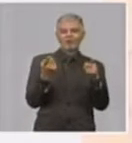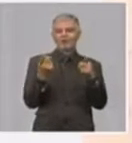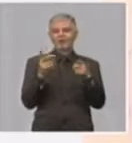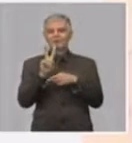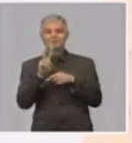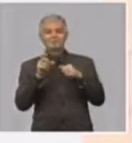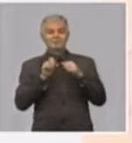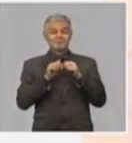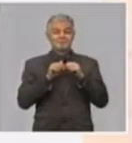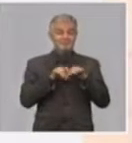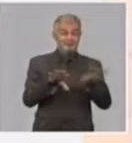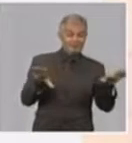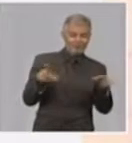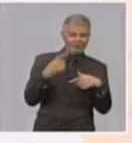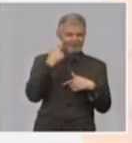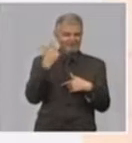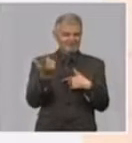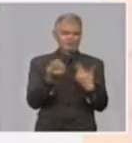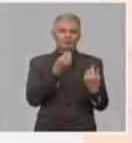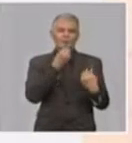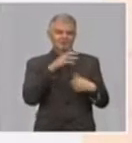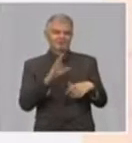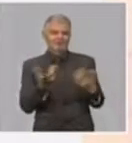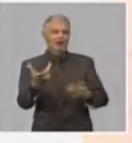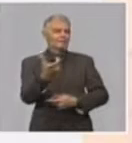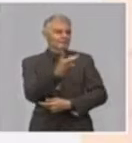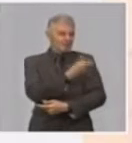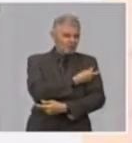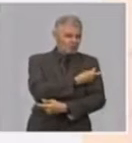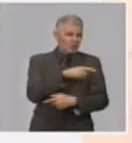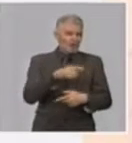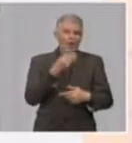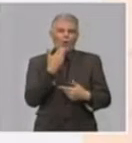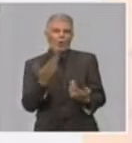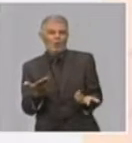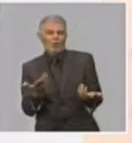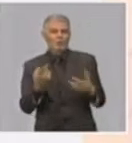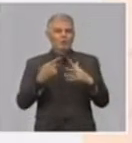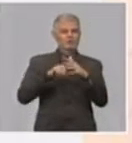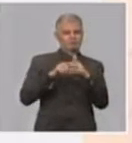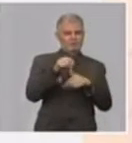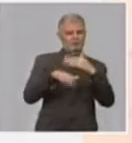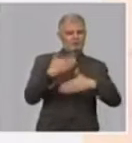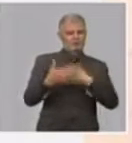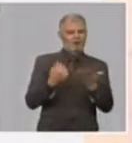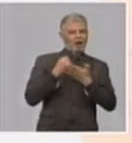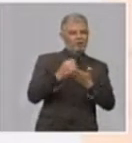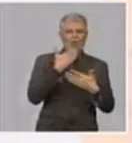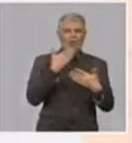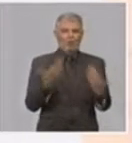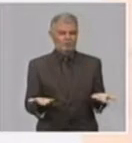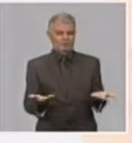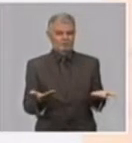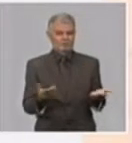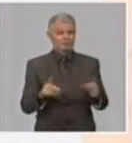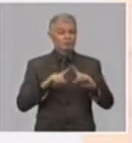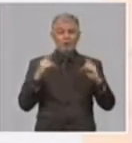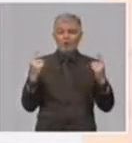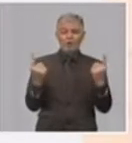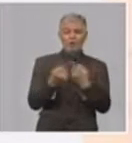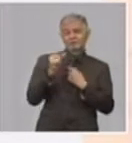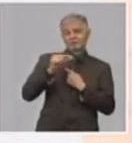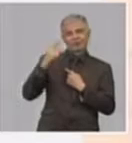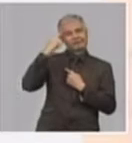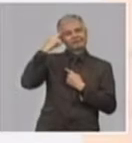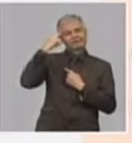que pasa y qué oportunidades tienen las vacunas en el combate. Bueno, obviamente. Todos soñamos con una